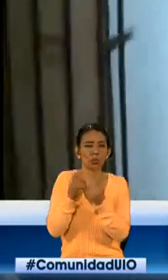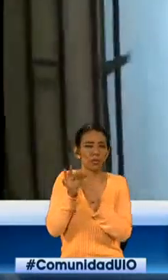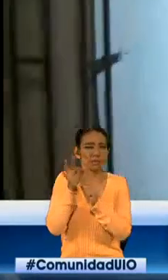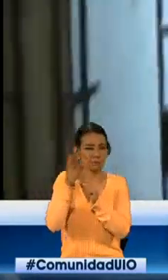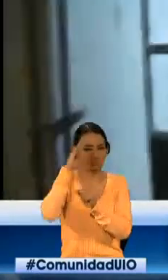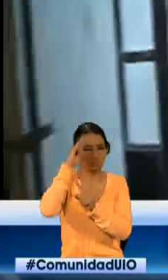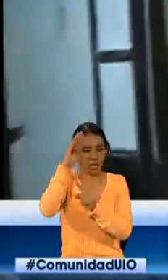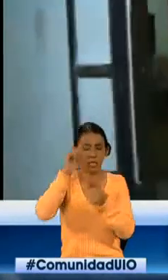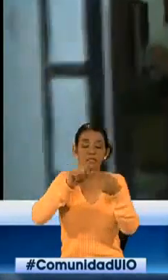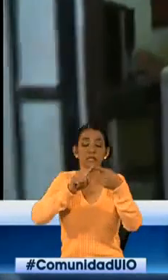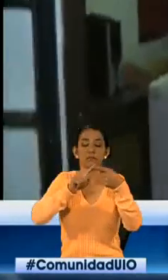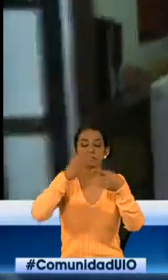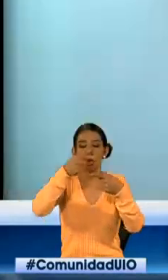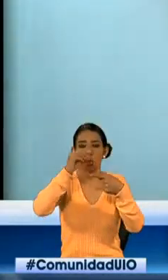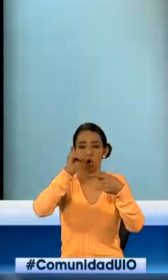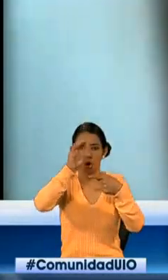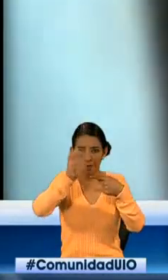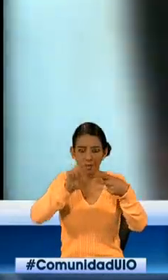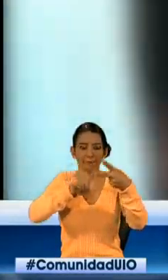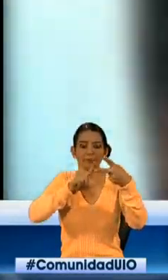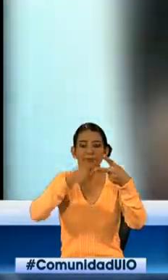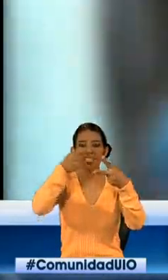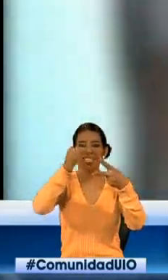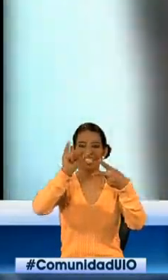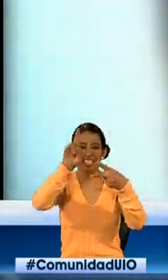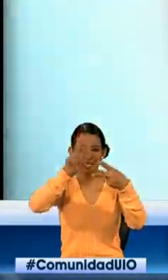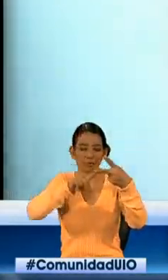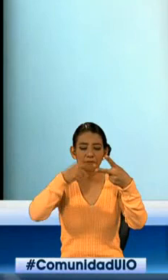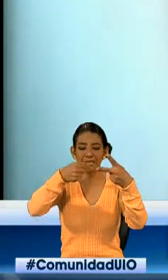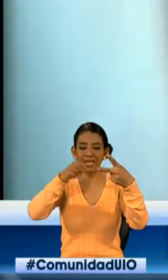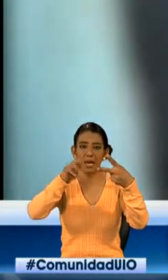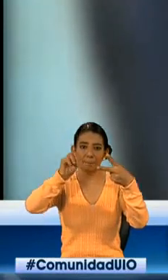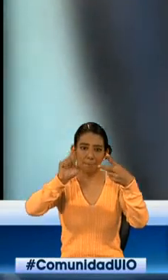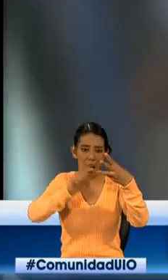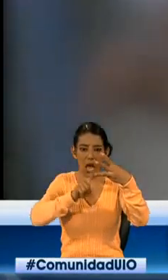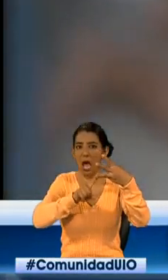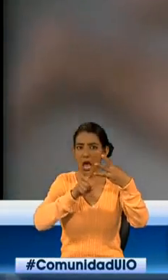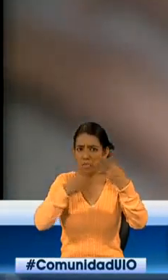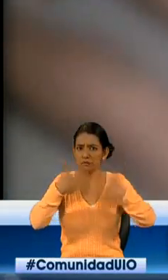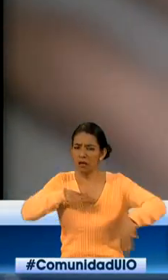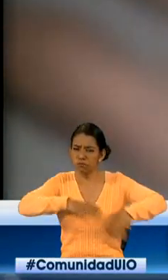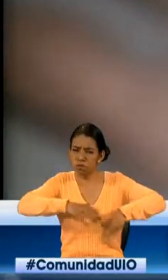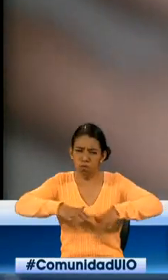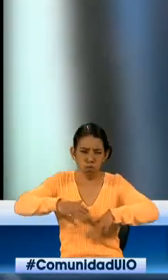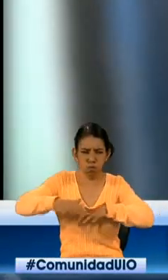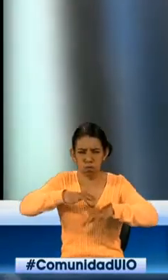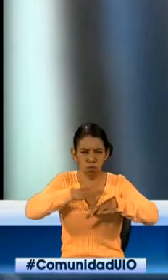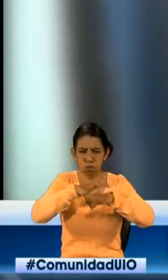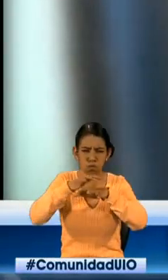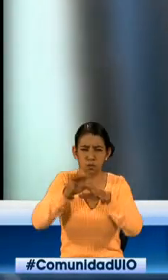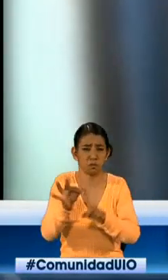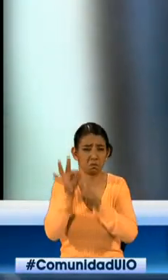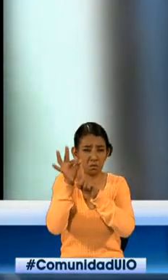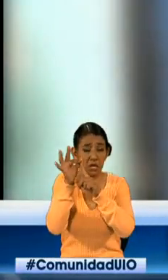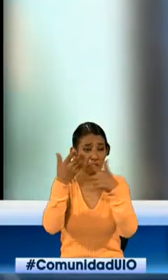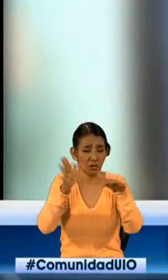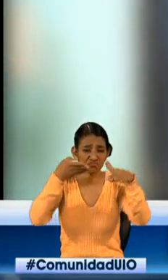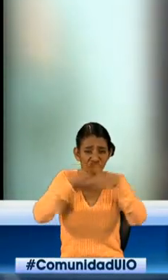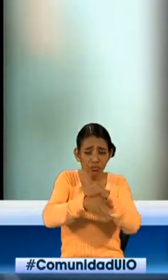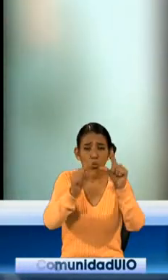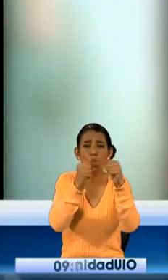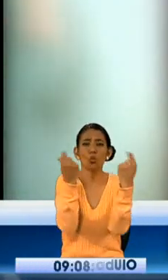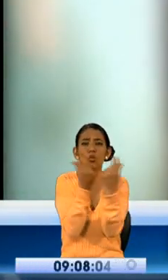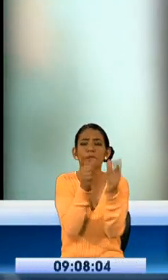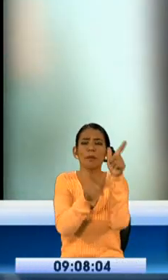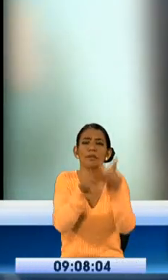y GEMA, efectuaron el operativo Jaque Mate 4 Cristal 6, mediante el cual lograron desarticular una presunta banda